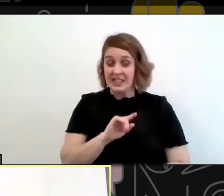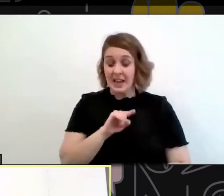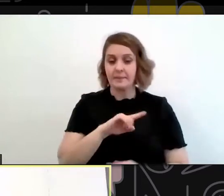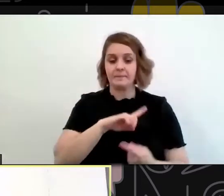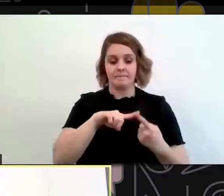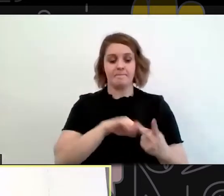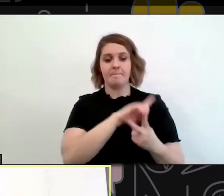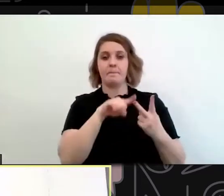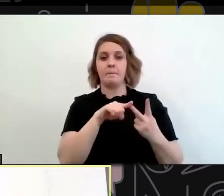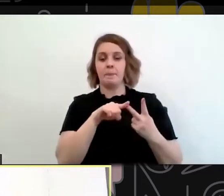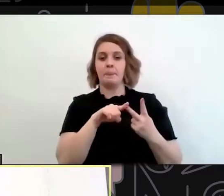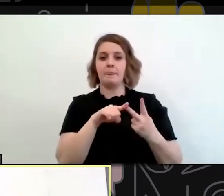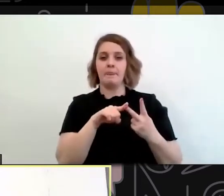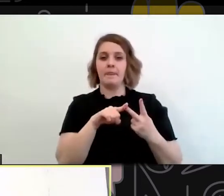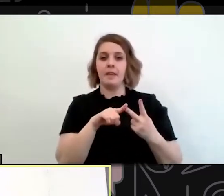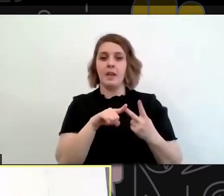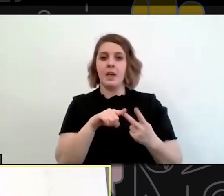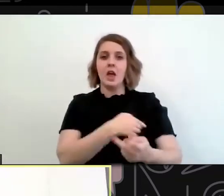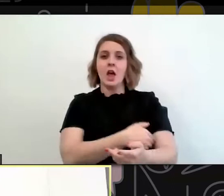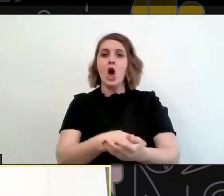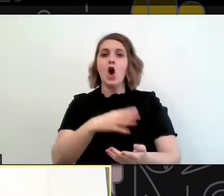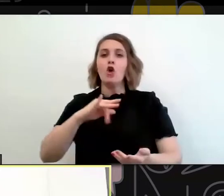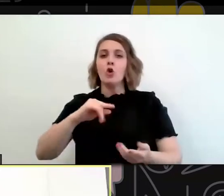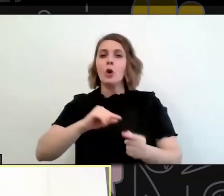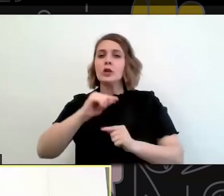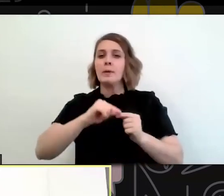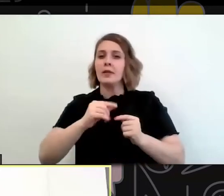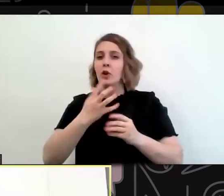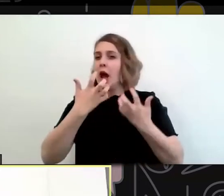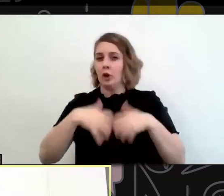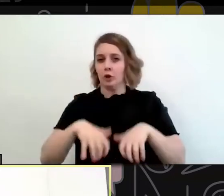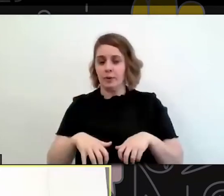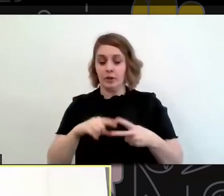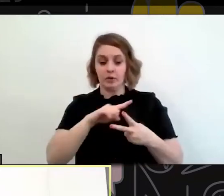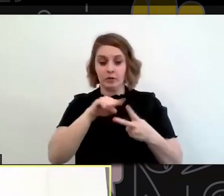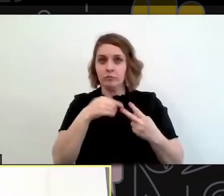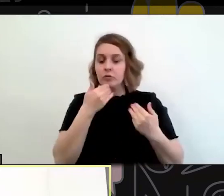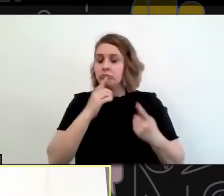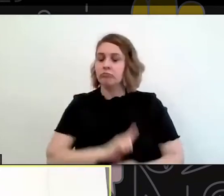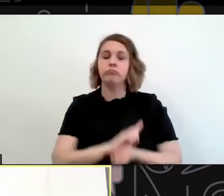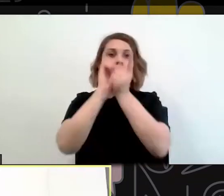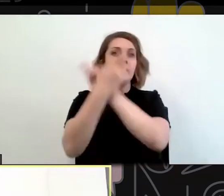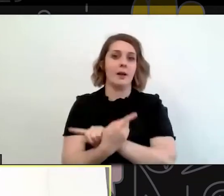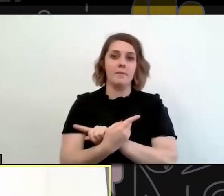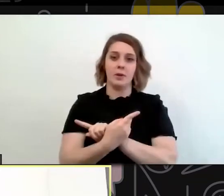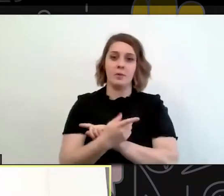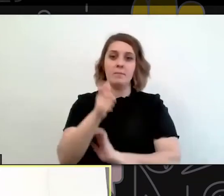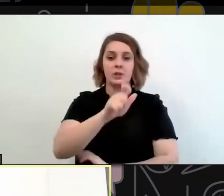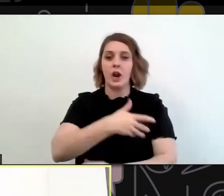la monitorización de la glucosa, ¿vale? Esto nos ha supuesto un cambio importantísimo a las personas con